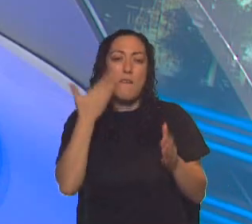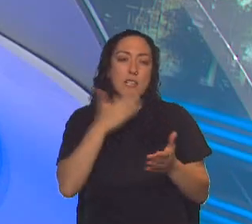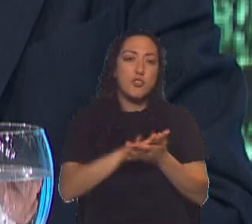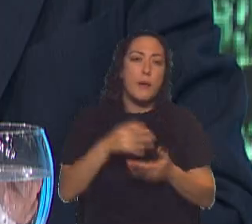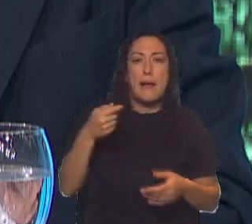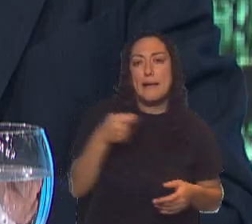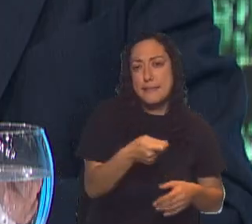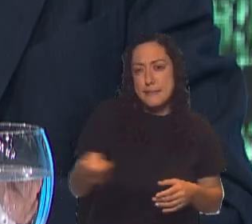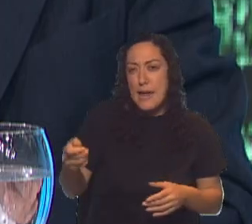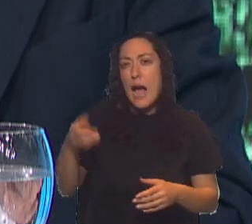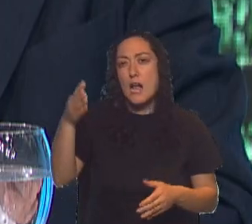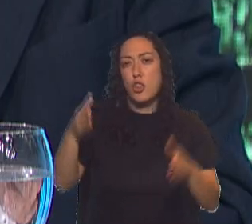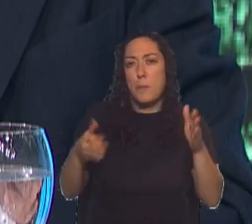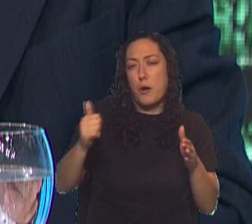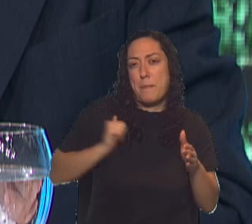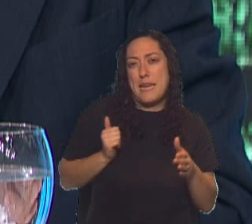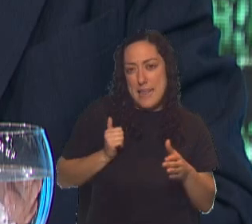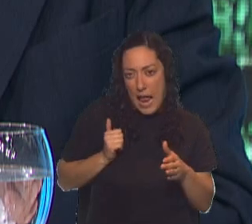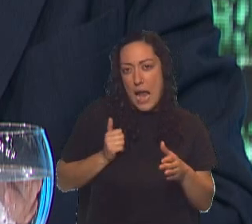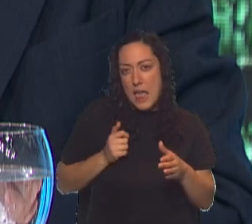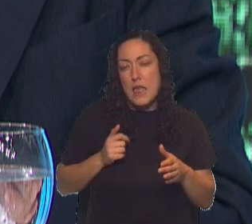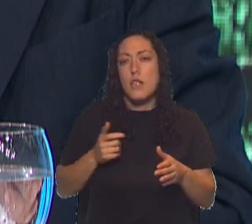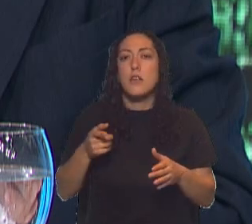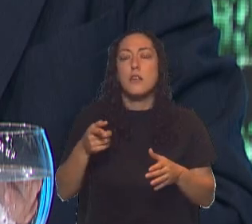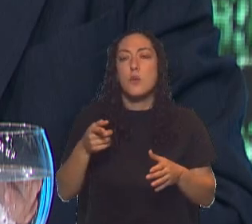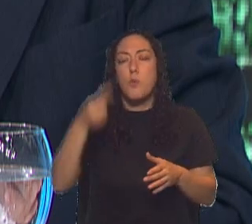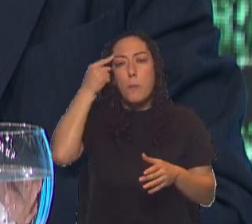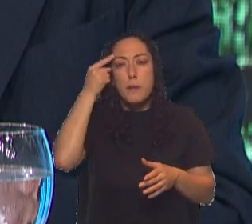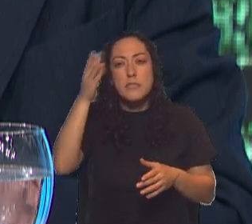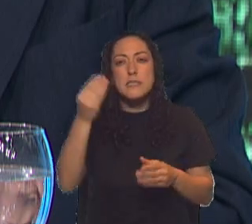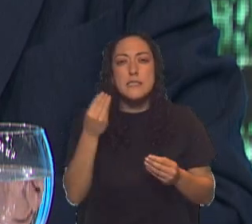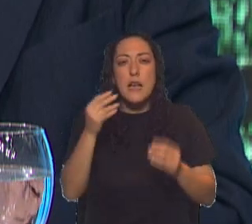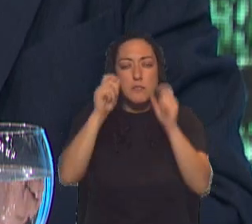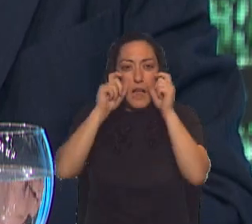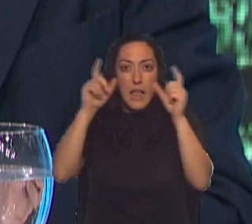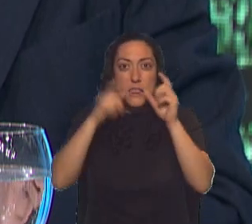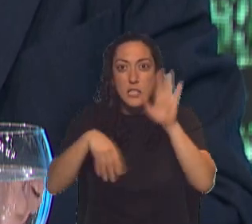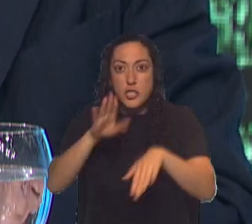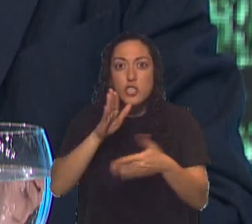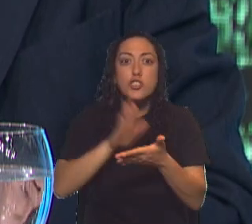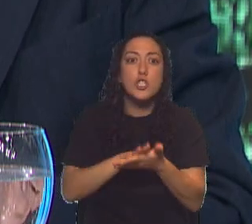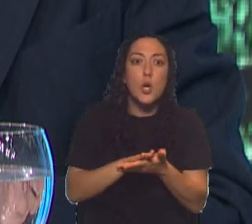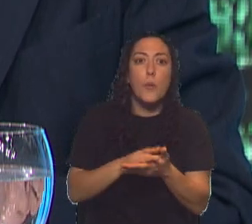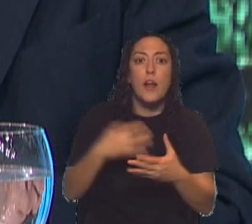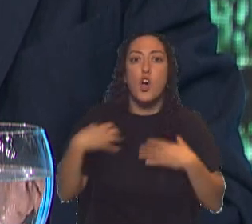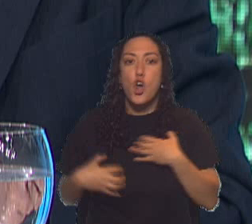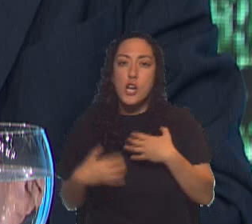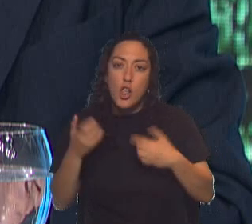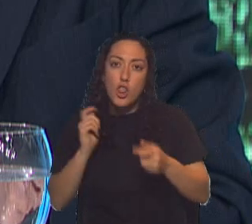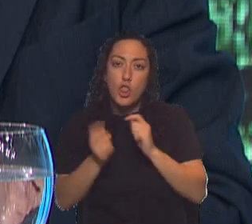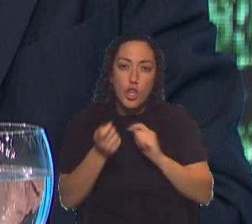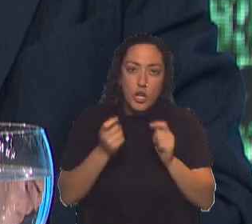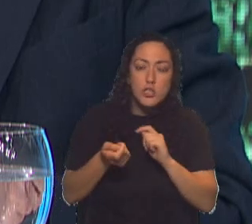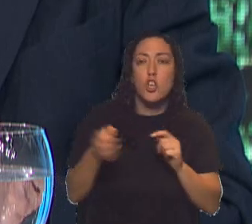terrorismo de estado Fue como un momento muy fuerte ayer sentís que hubo algo de eso algún momento para prestar el ojo Quizás lo de La donación de órganos la venta de